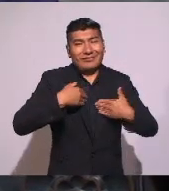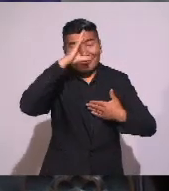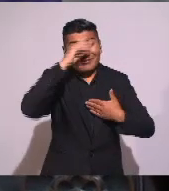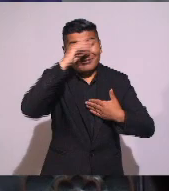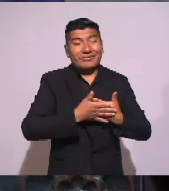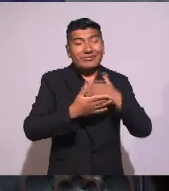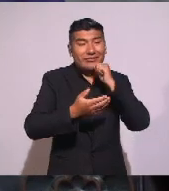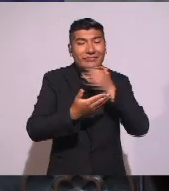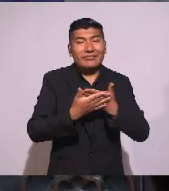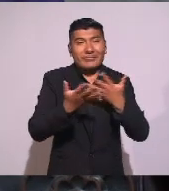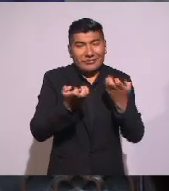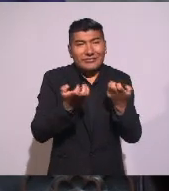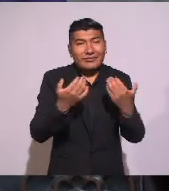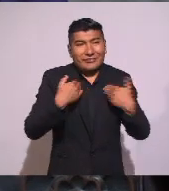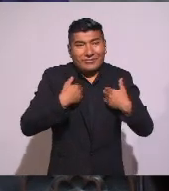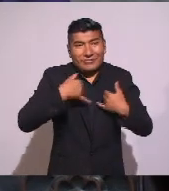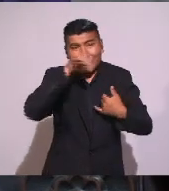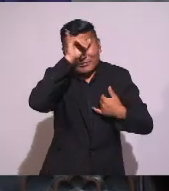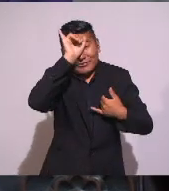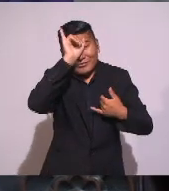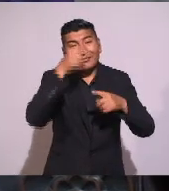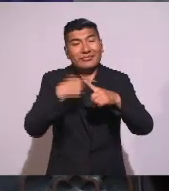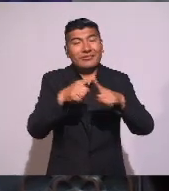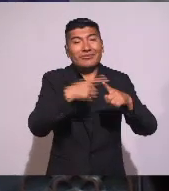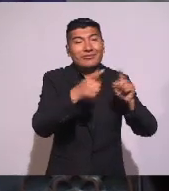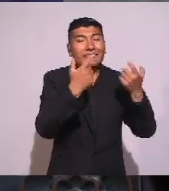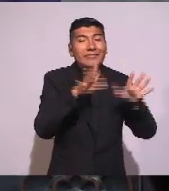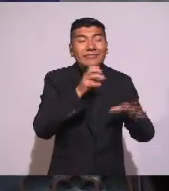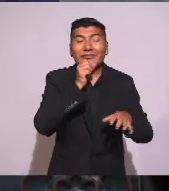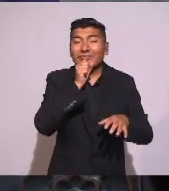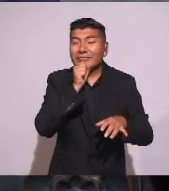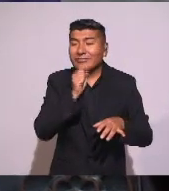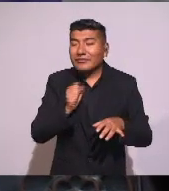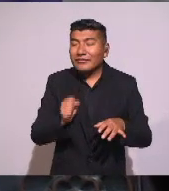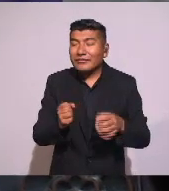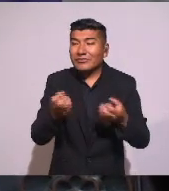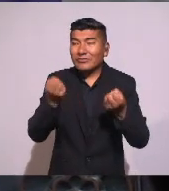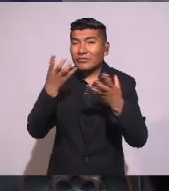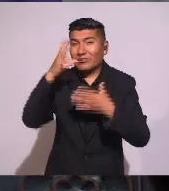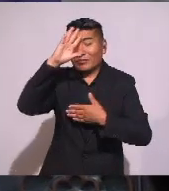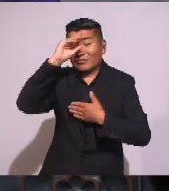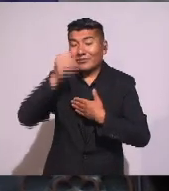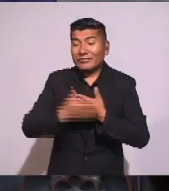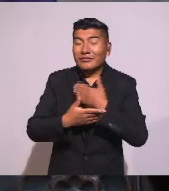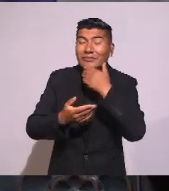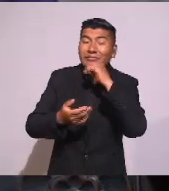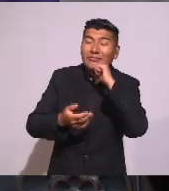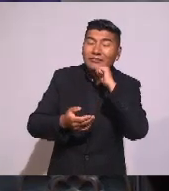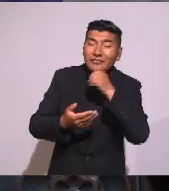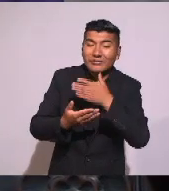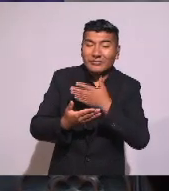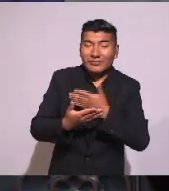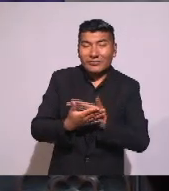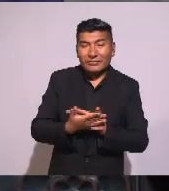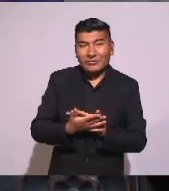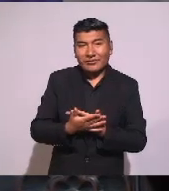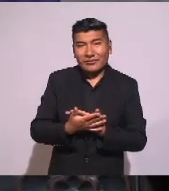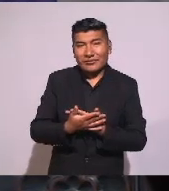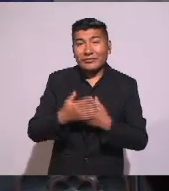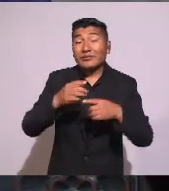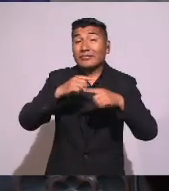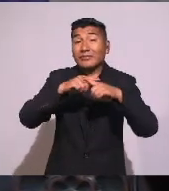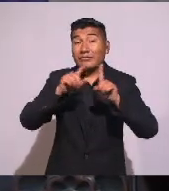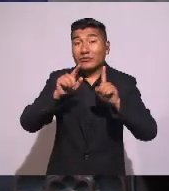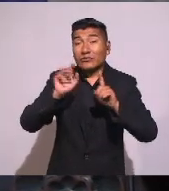deseaba tener rebaños y llegar a la vejez rodeado de hijos de los hijos pero la